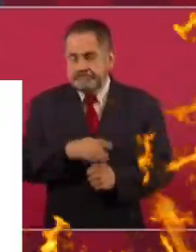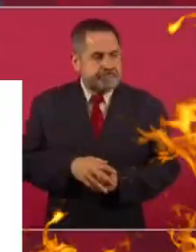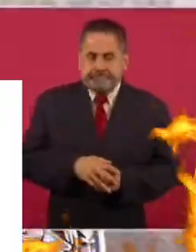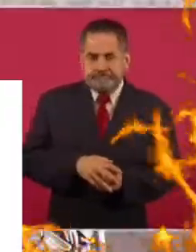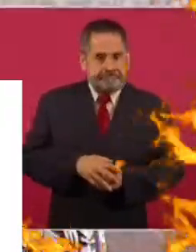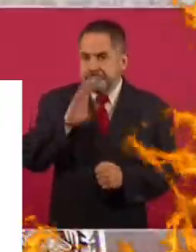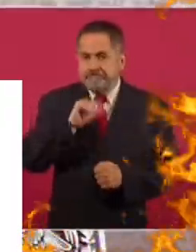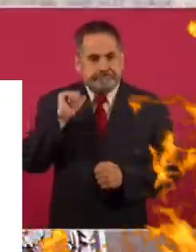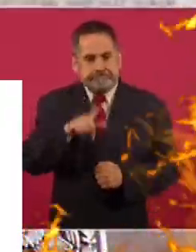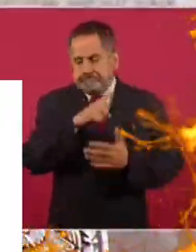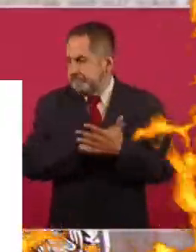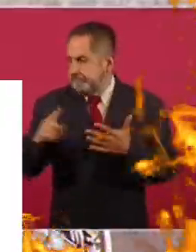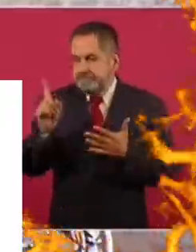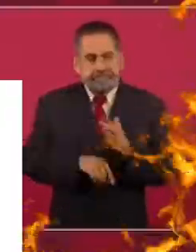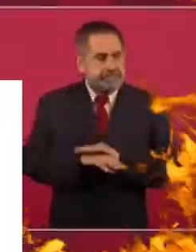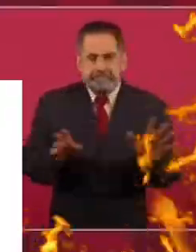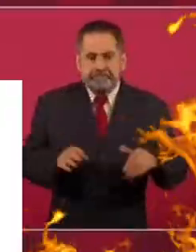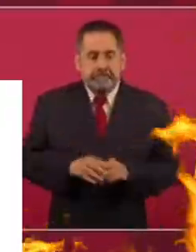porque